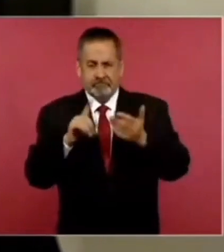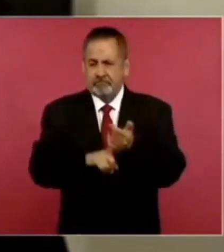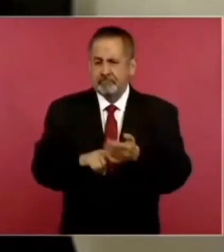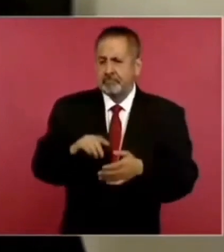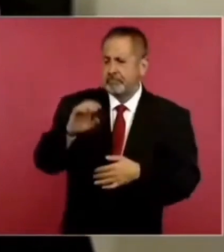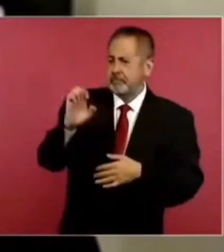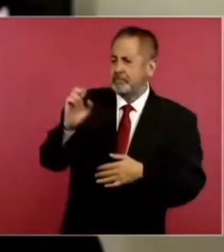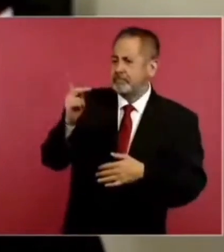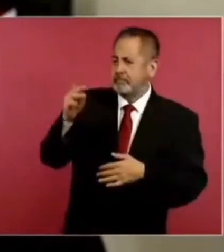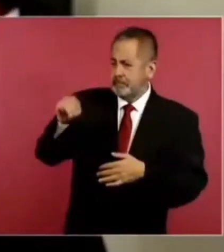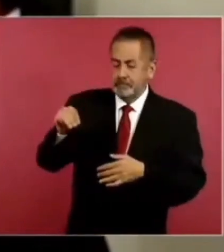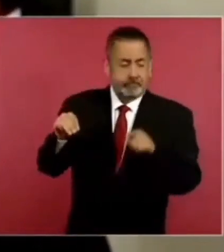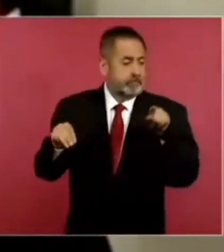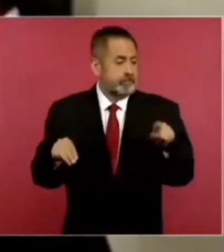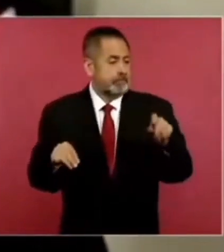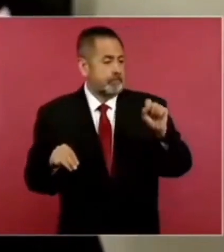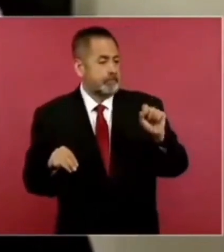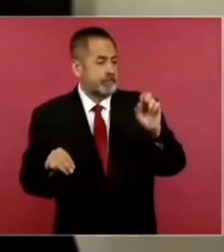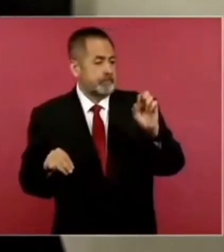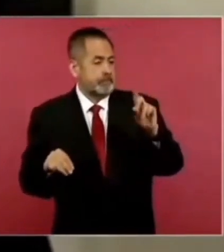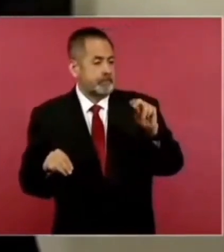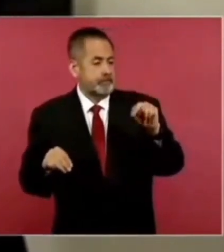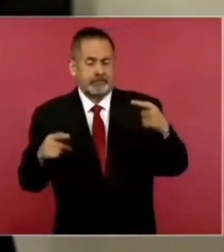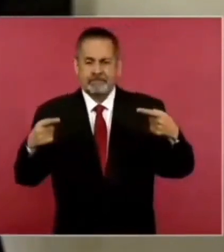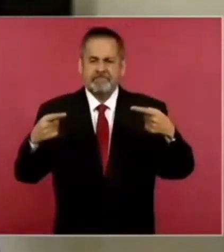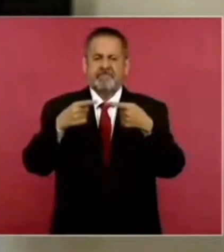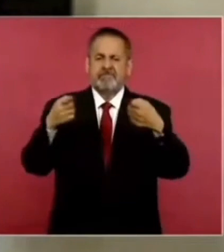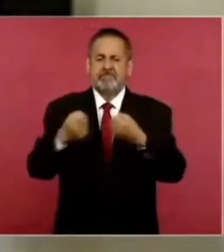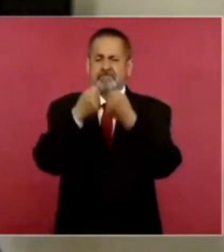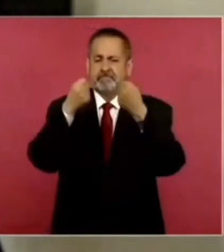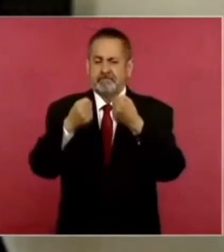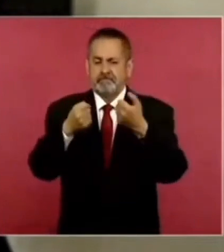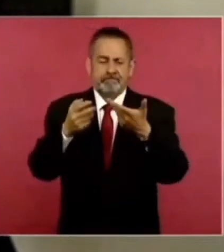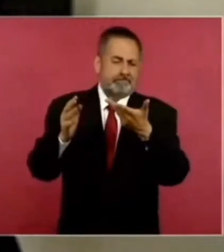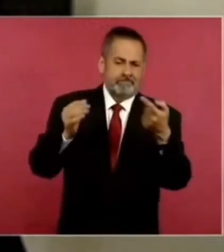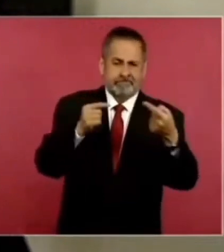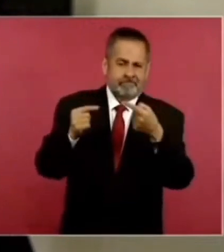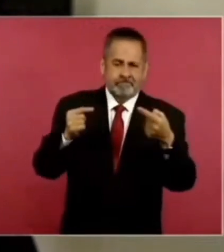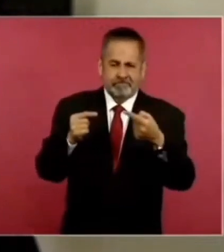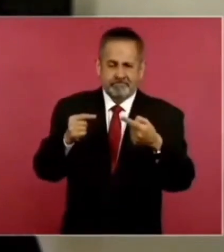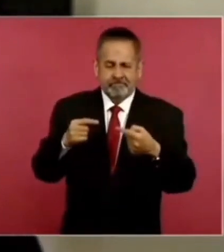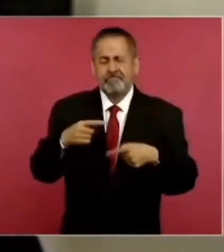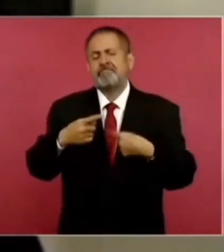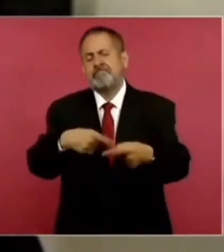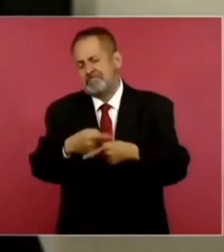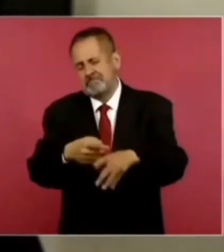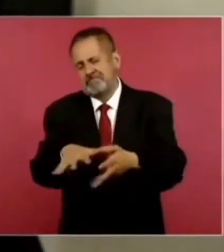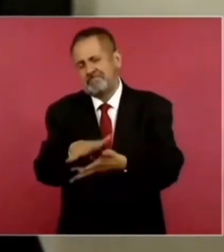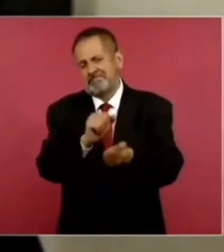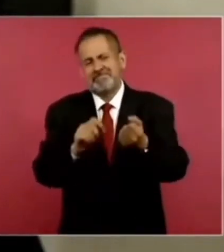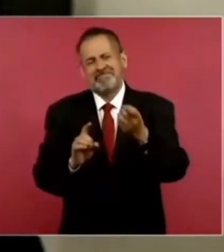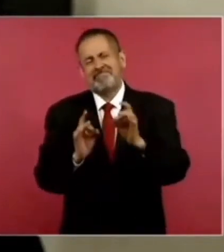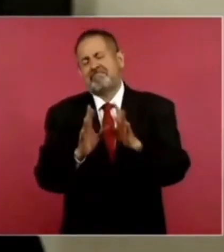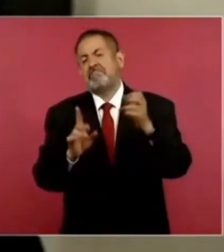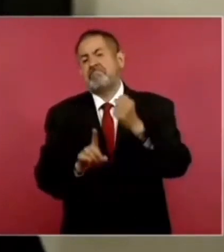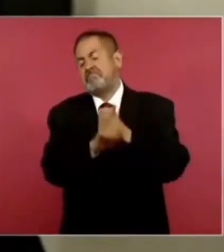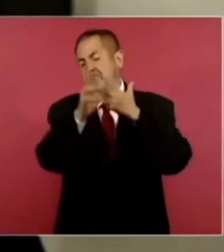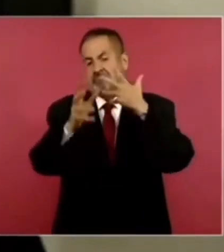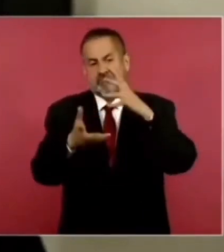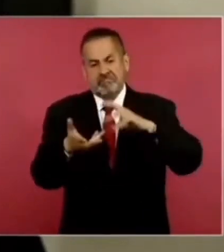Mayor Presidencial y la Secretaría de la Defensa Nacional, que también pues, pudo haber llevado a los hechos que ocurrieron en el 2 de